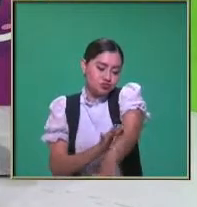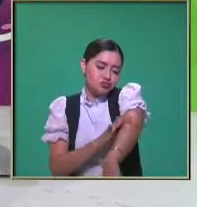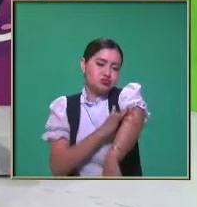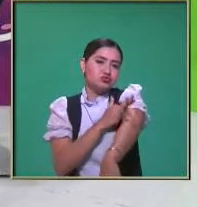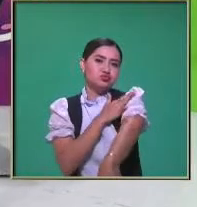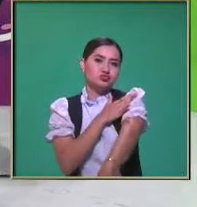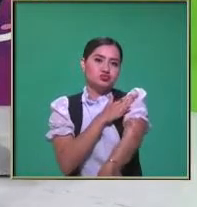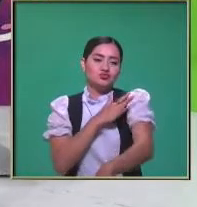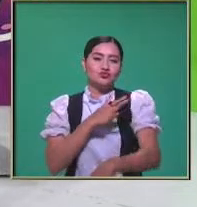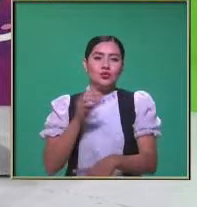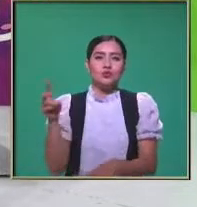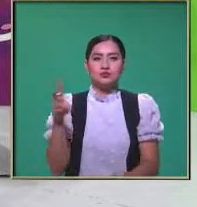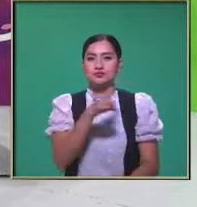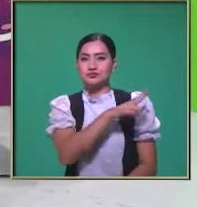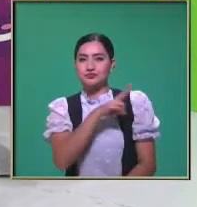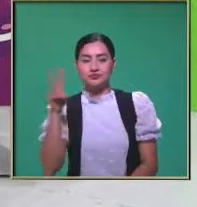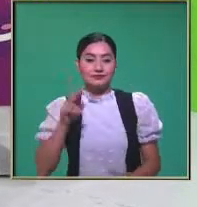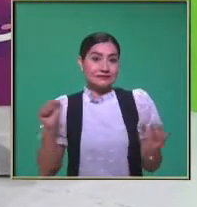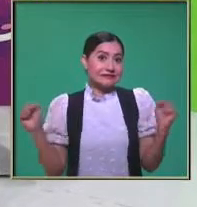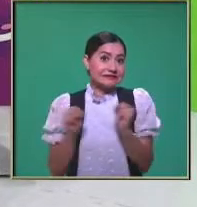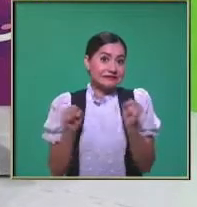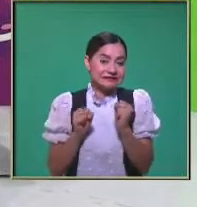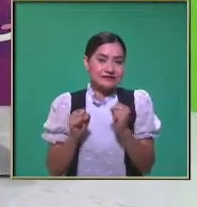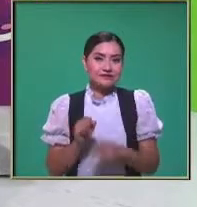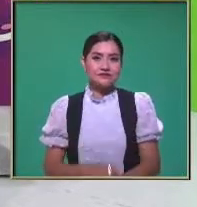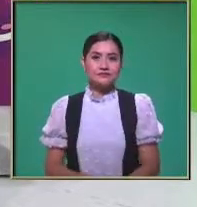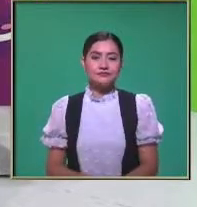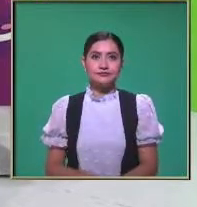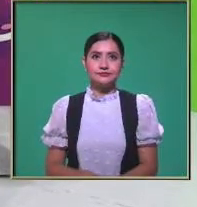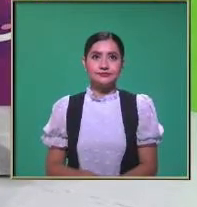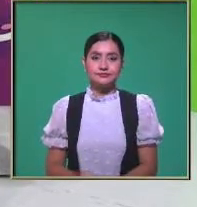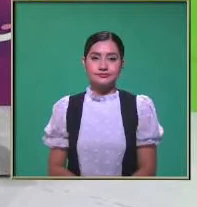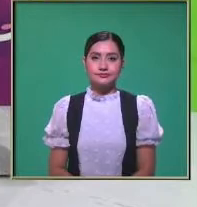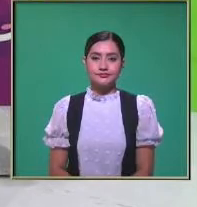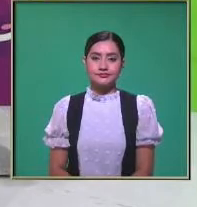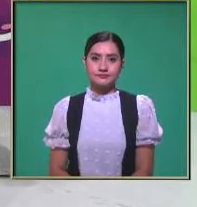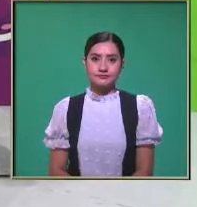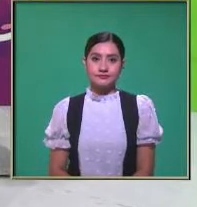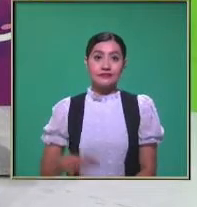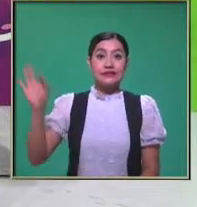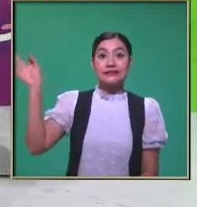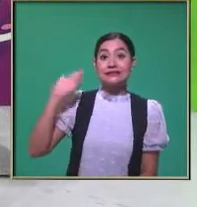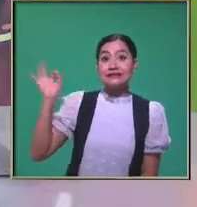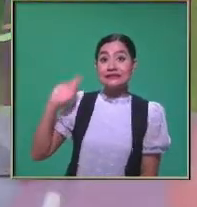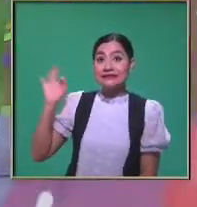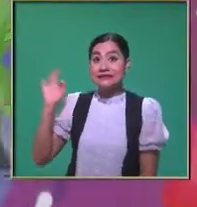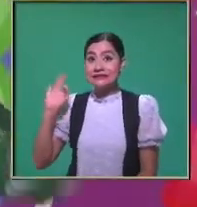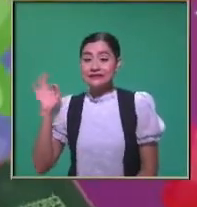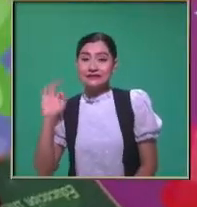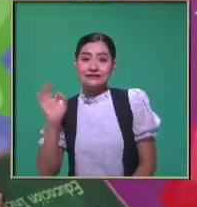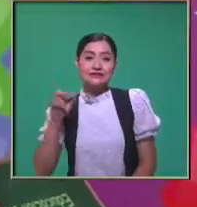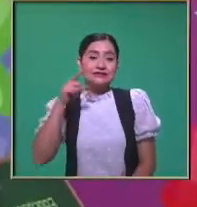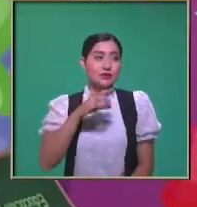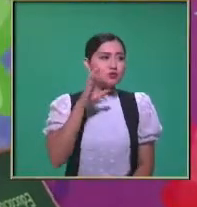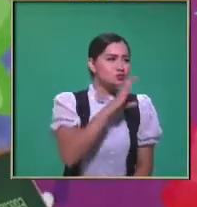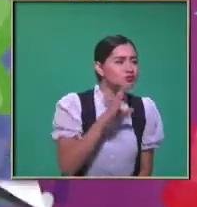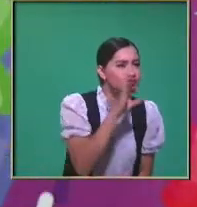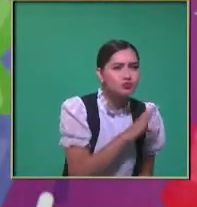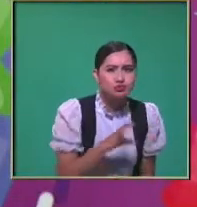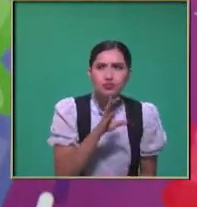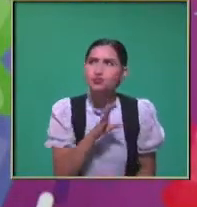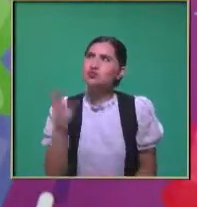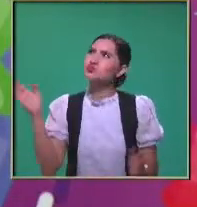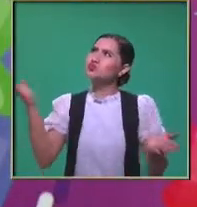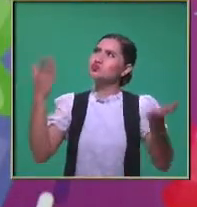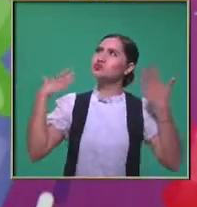es, entonces, como y decíamos eso, o sea, no lo podemos ver y probablemente sea eso lo que causa curiosidad en los niños, ¿verdad?